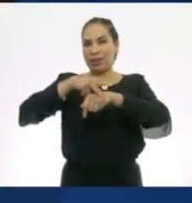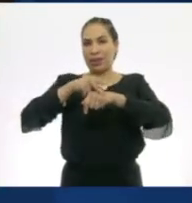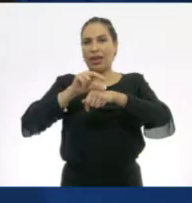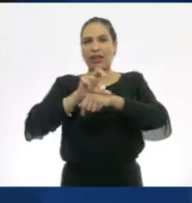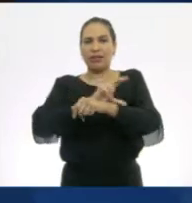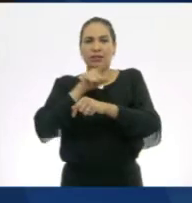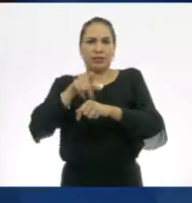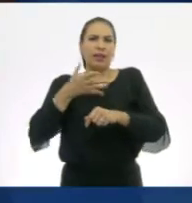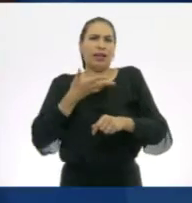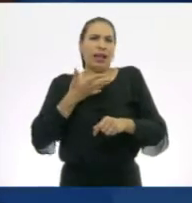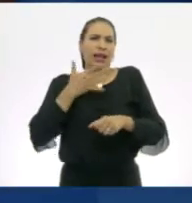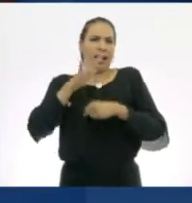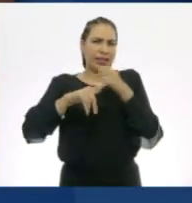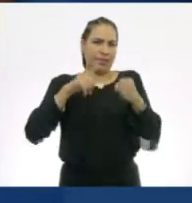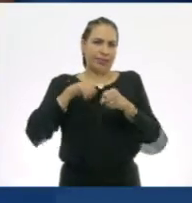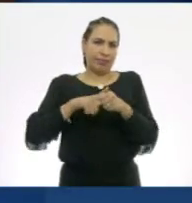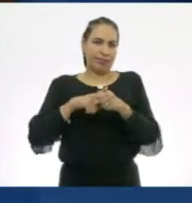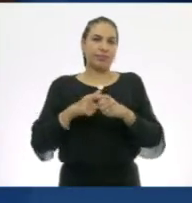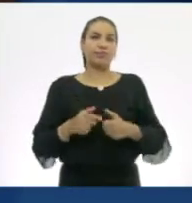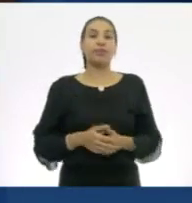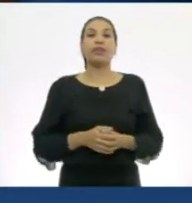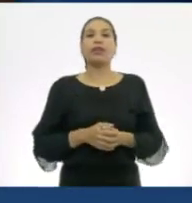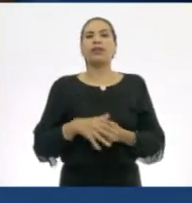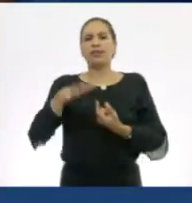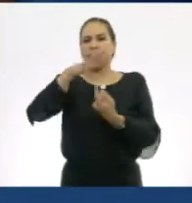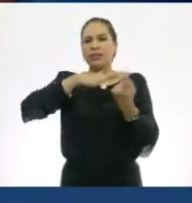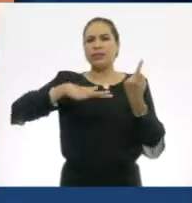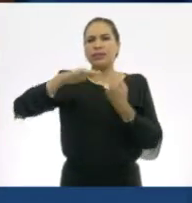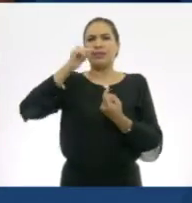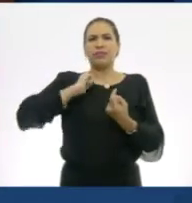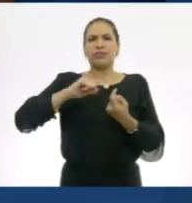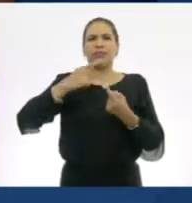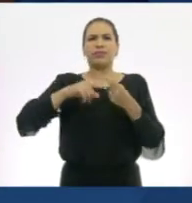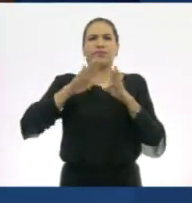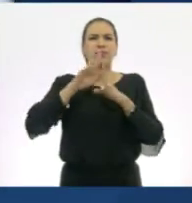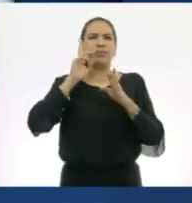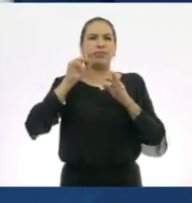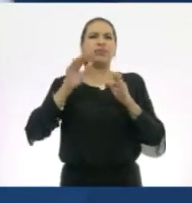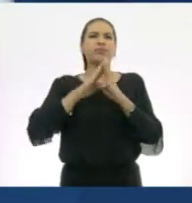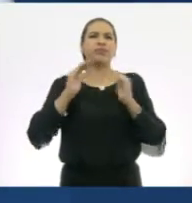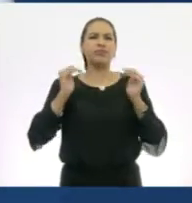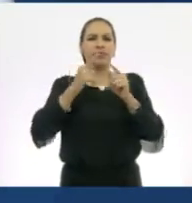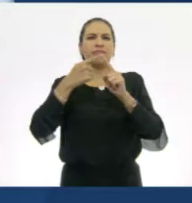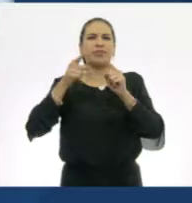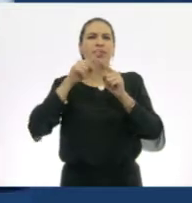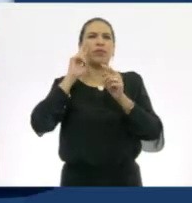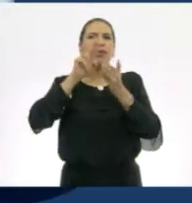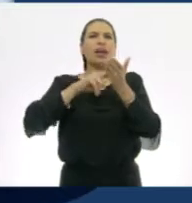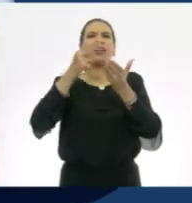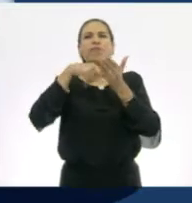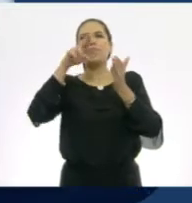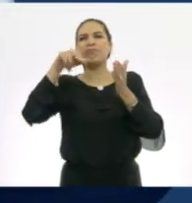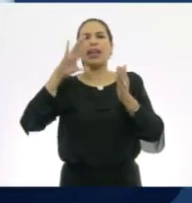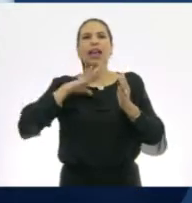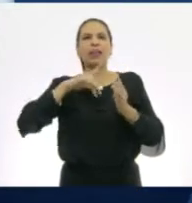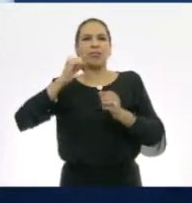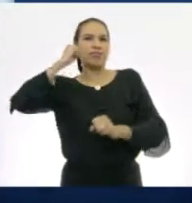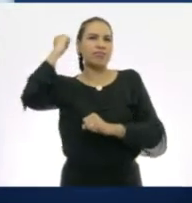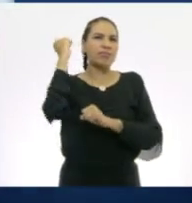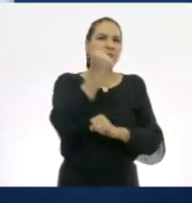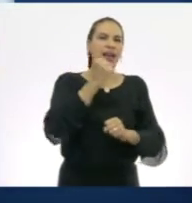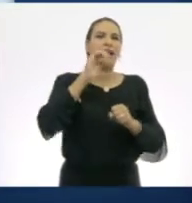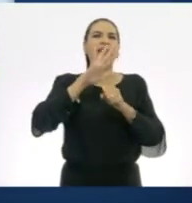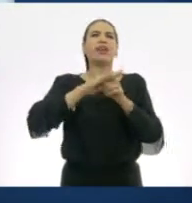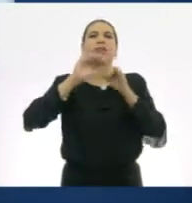tenían estos animales. Los contextos arqueológicos tienen esta evidencia de puntas de flechas donde sabemos que mataban mamut, que